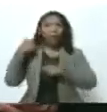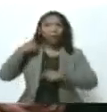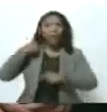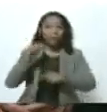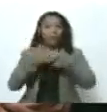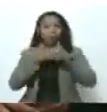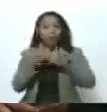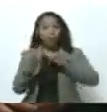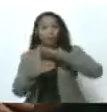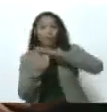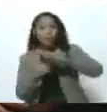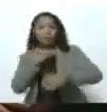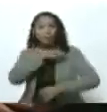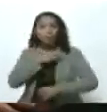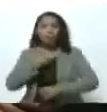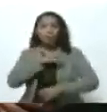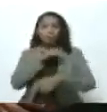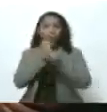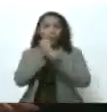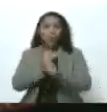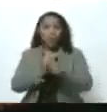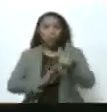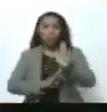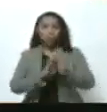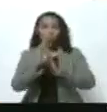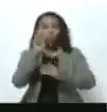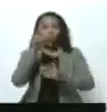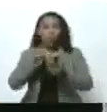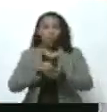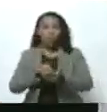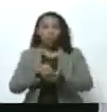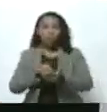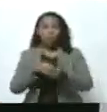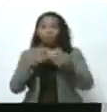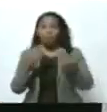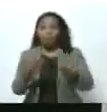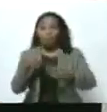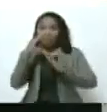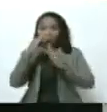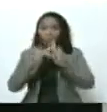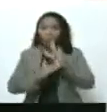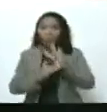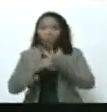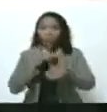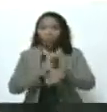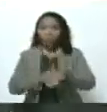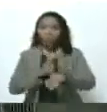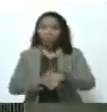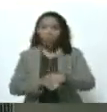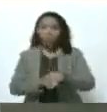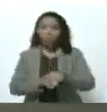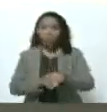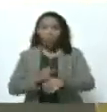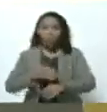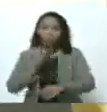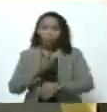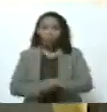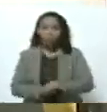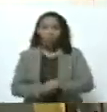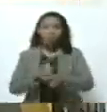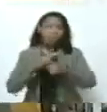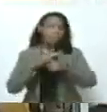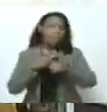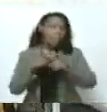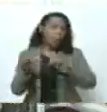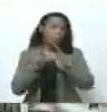base de emisiones. Nosotros esperamos superar las 2.000, obviamente, en el menor plazo de tiempo posible. Pero